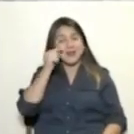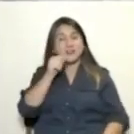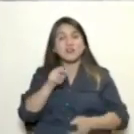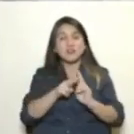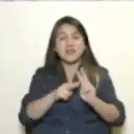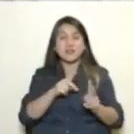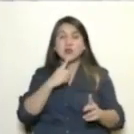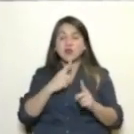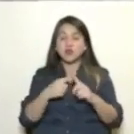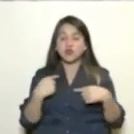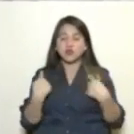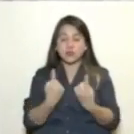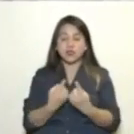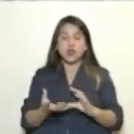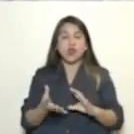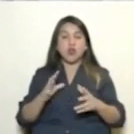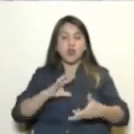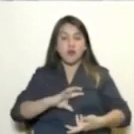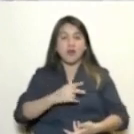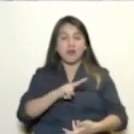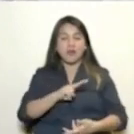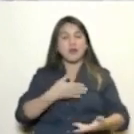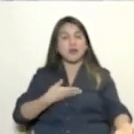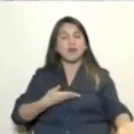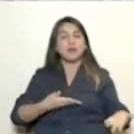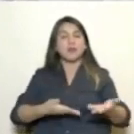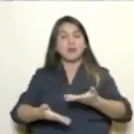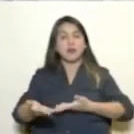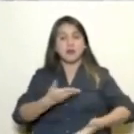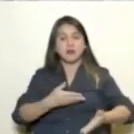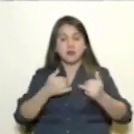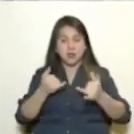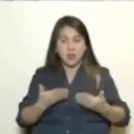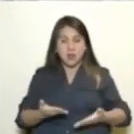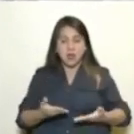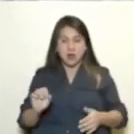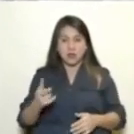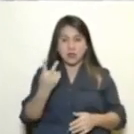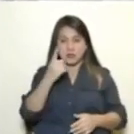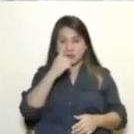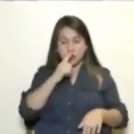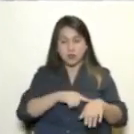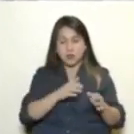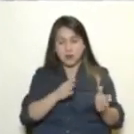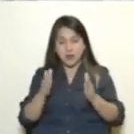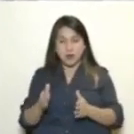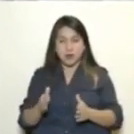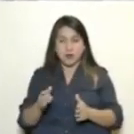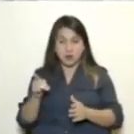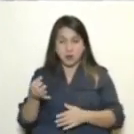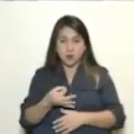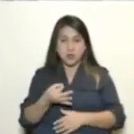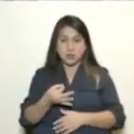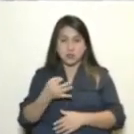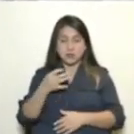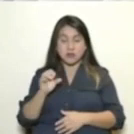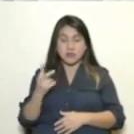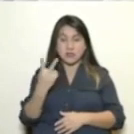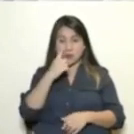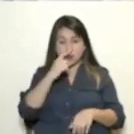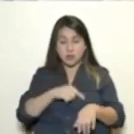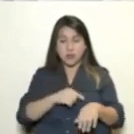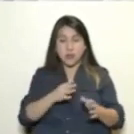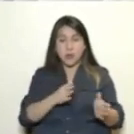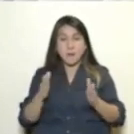un contexto global de interacción. Y ahora entonces voy a la segunda parte de lo que tú planteas. Porque en esa segunda